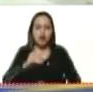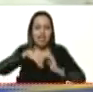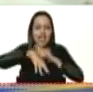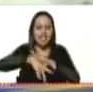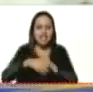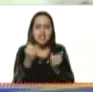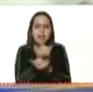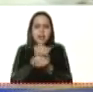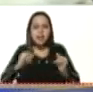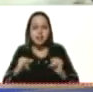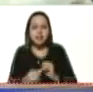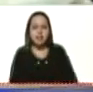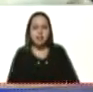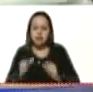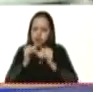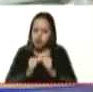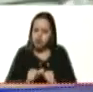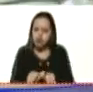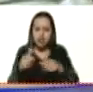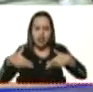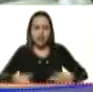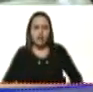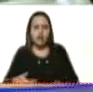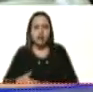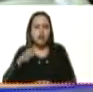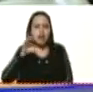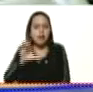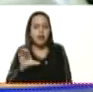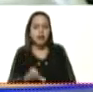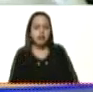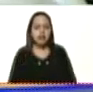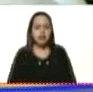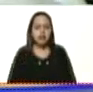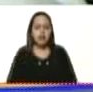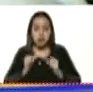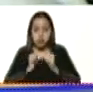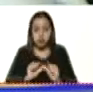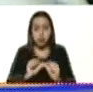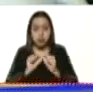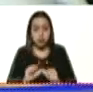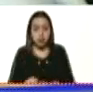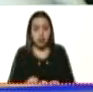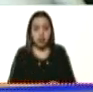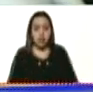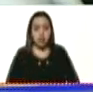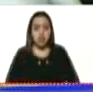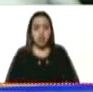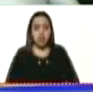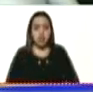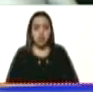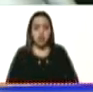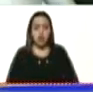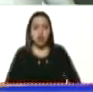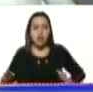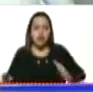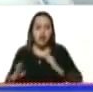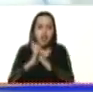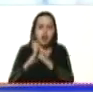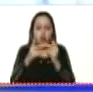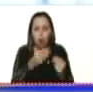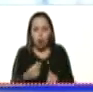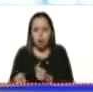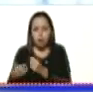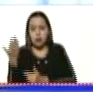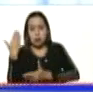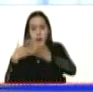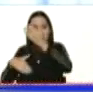independencia sigue vigente en la lucha que nuestra patria mantiene contra ilegales sanciones y el criminal bloqueo económico.